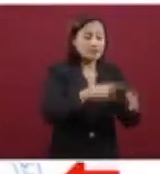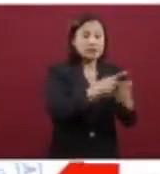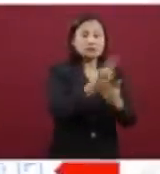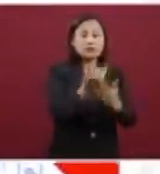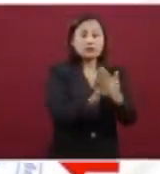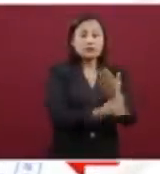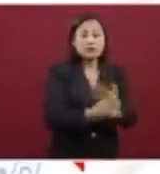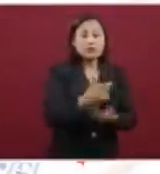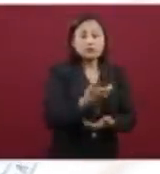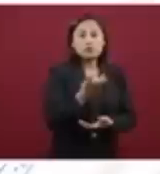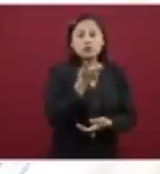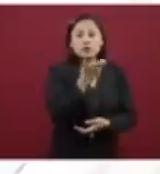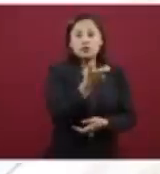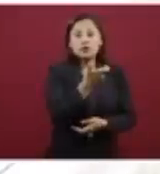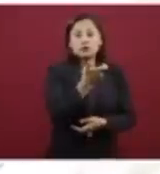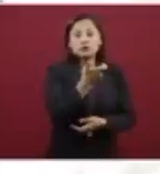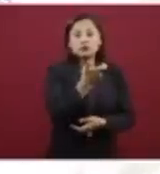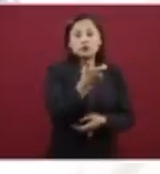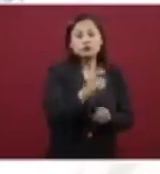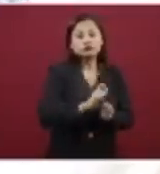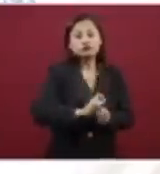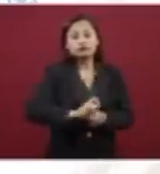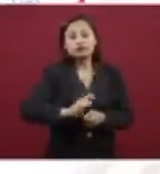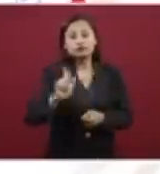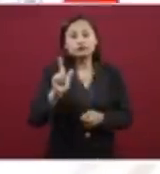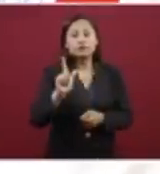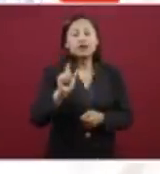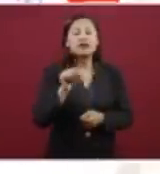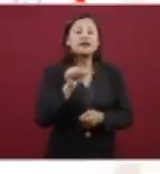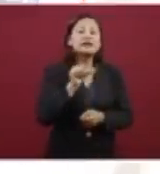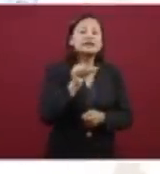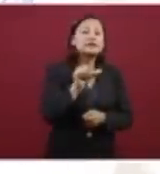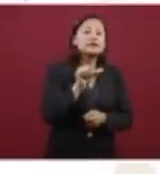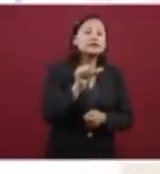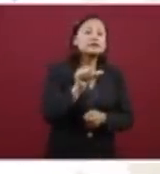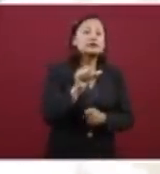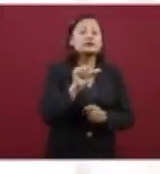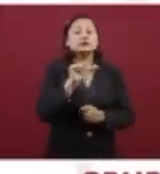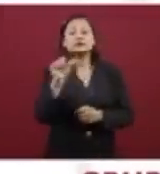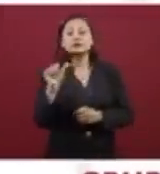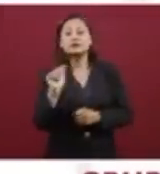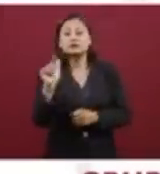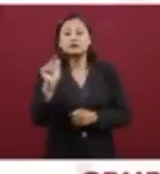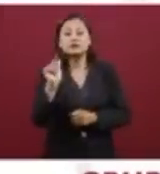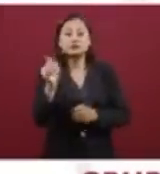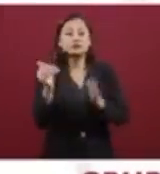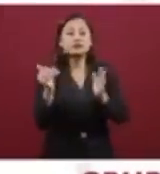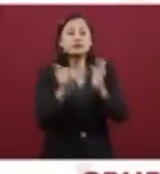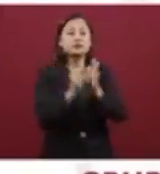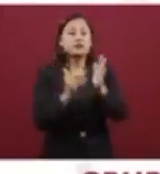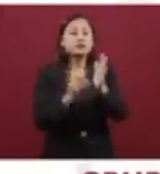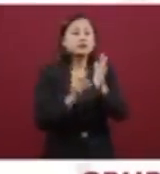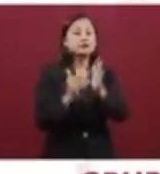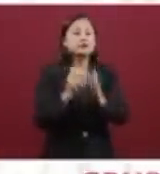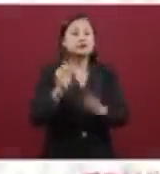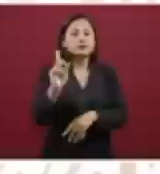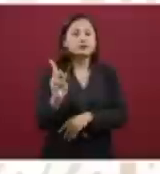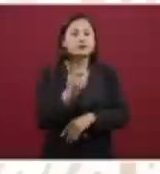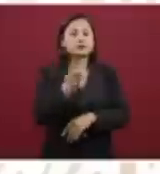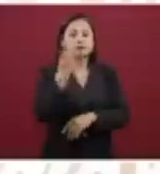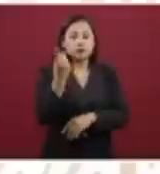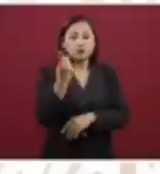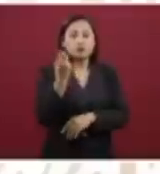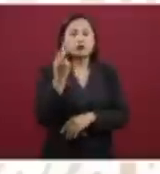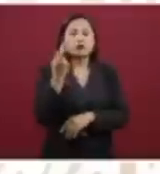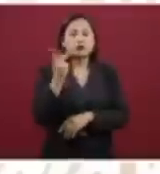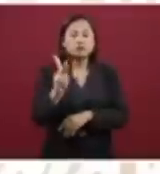de entre 16 y 17 mil millones de dólares y que la fecha de inicio de operaciones